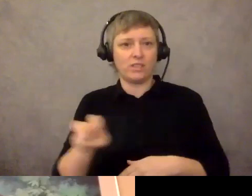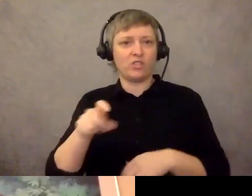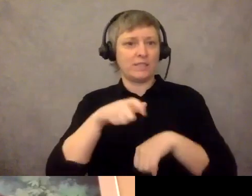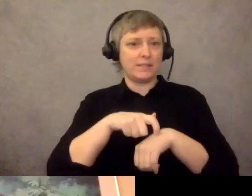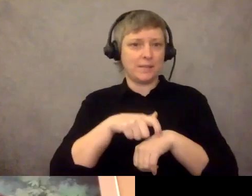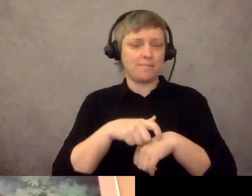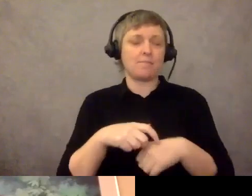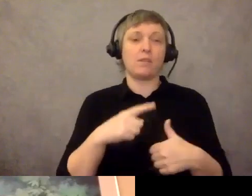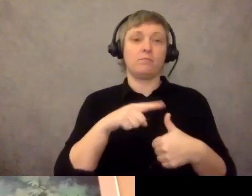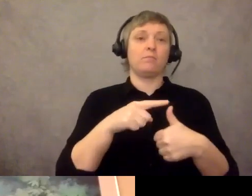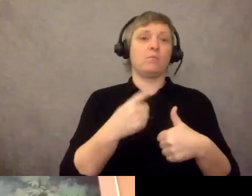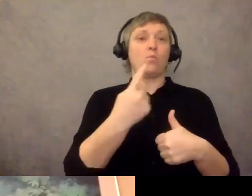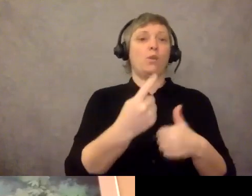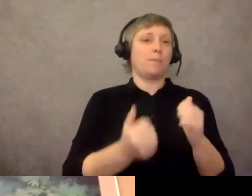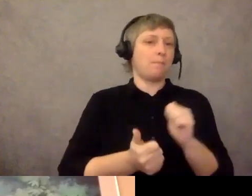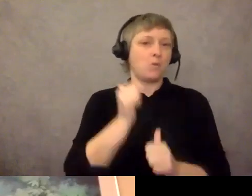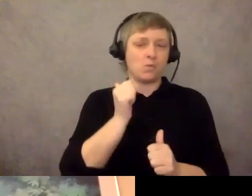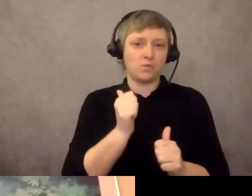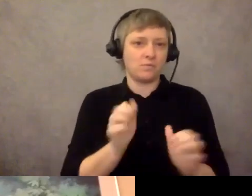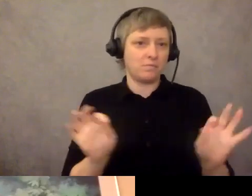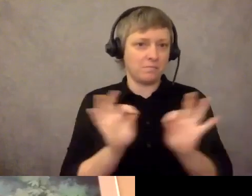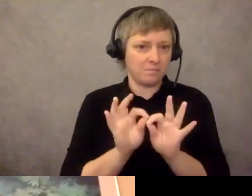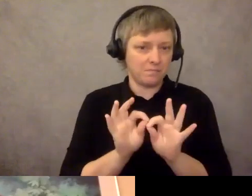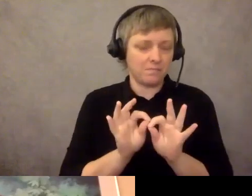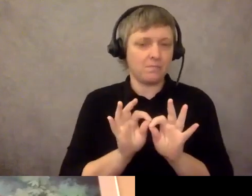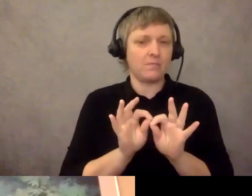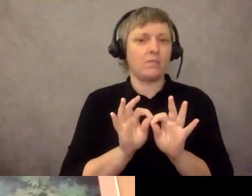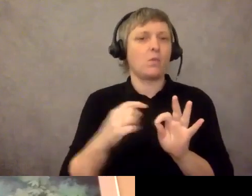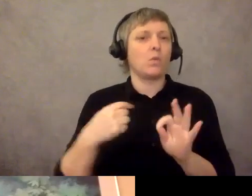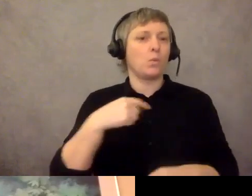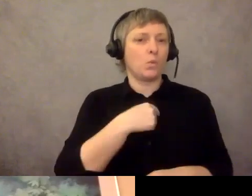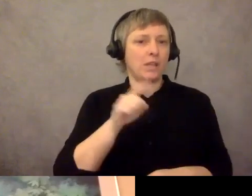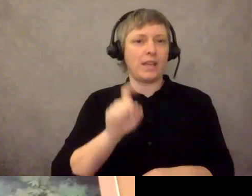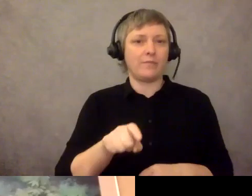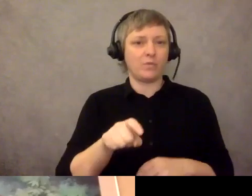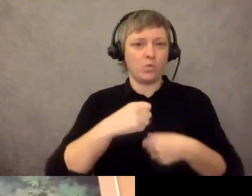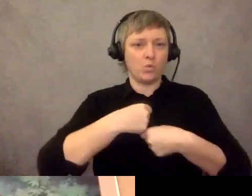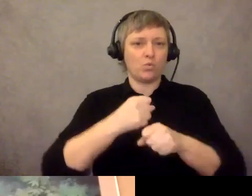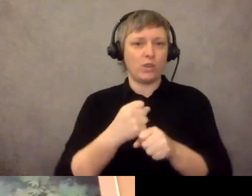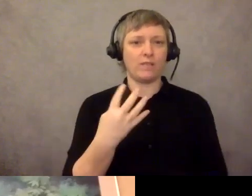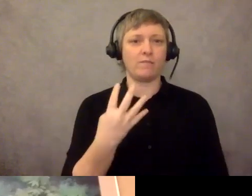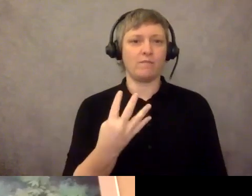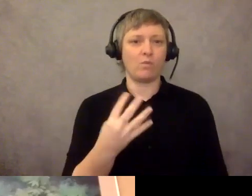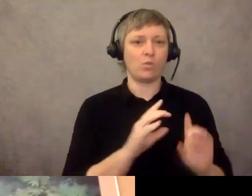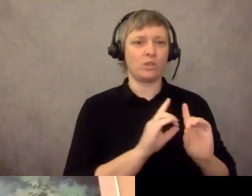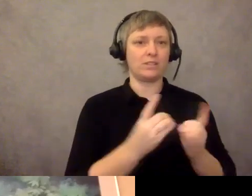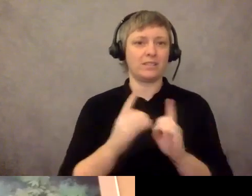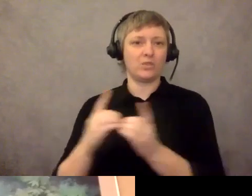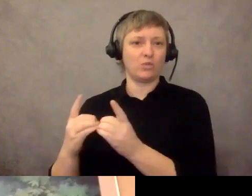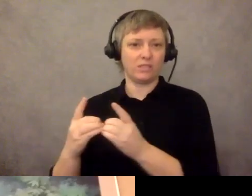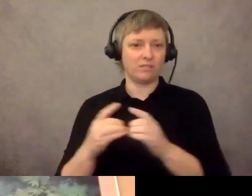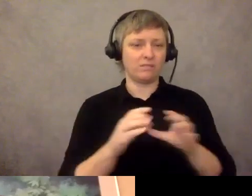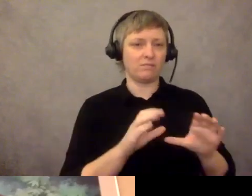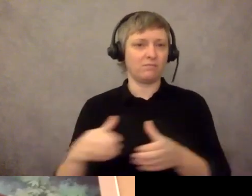es de que necesitamos crear 4 distritos que, si la medida pasa, y eso no